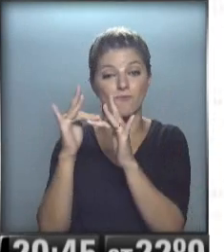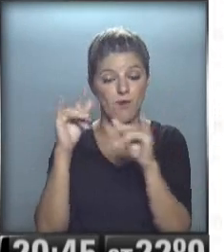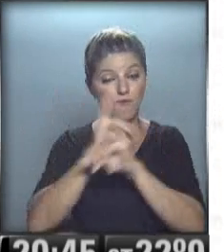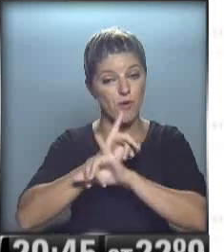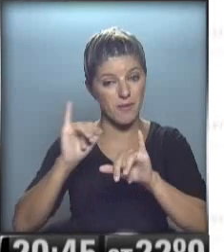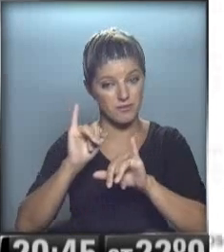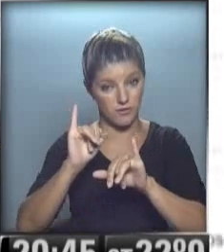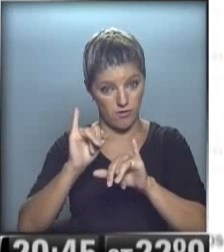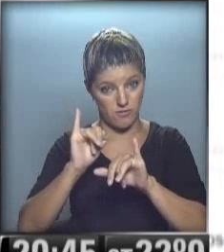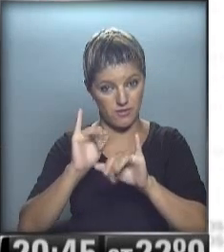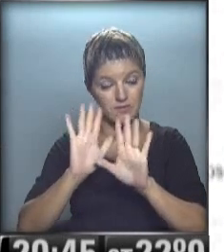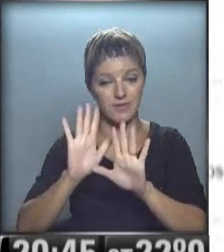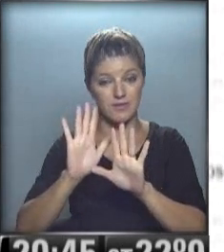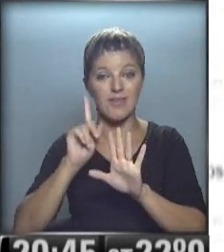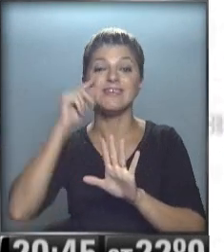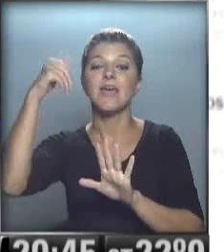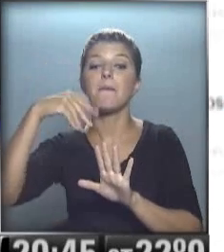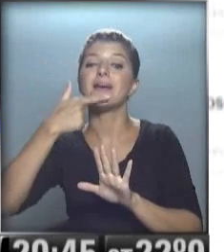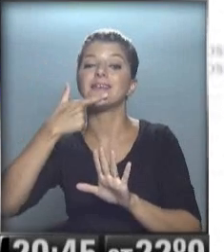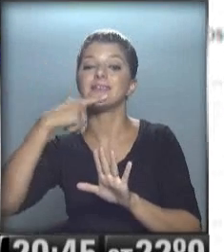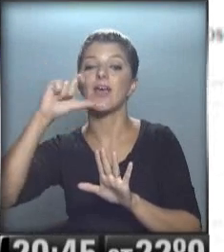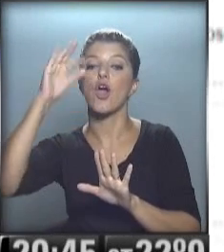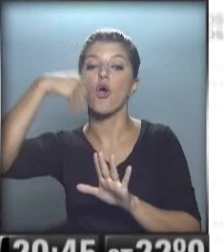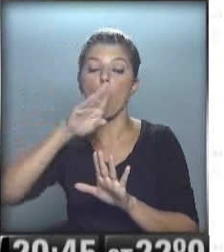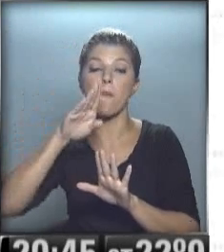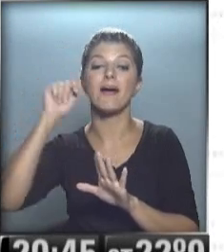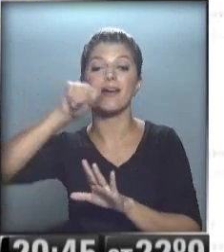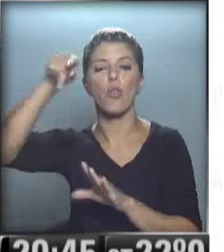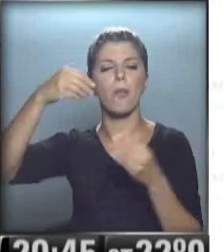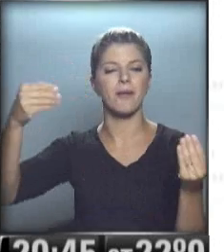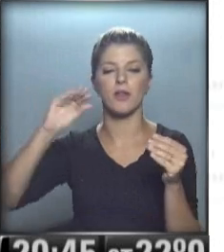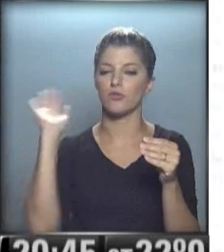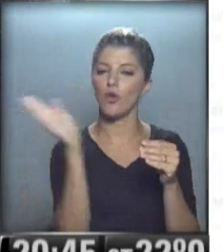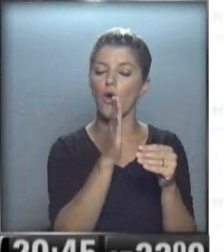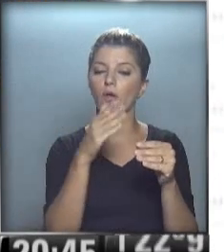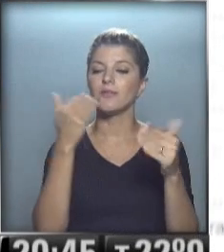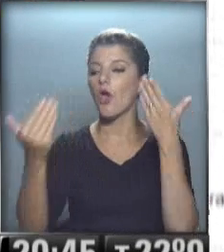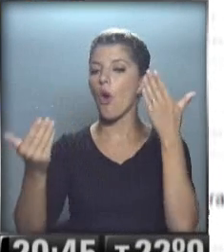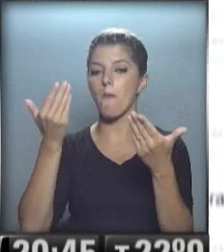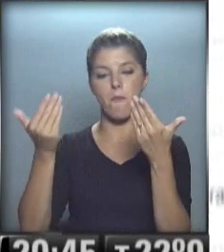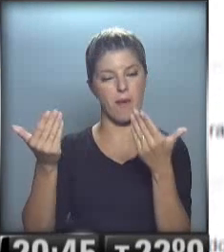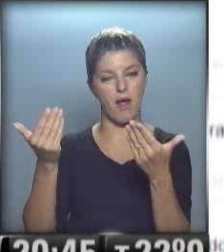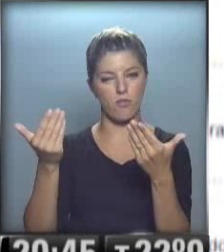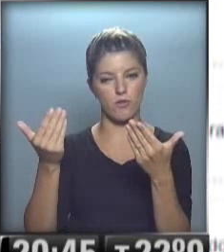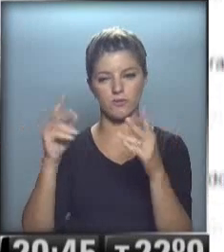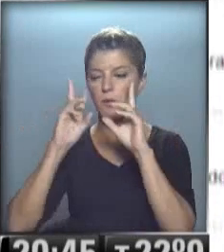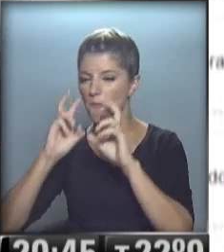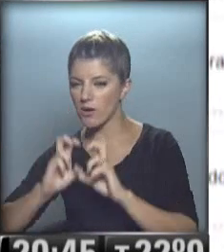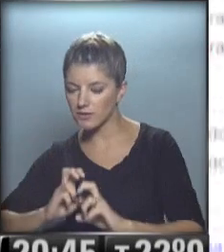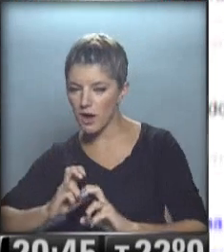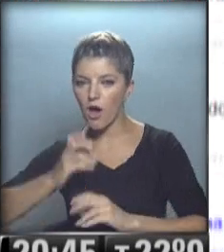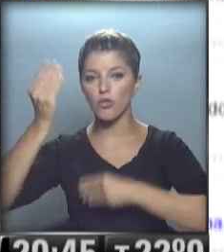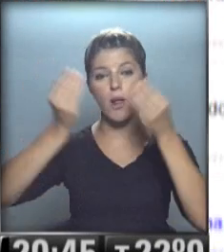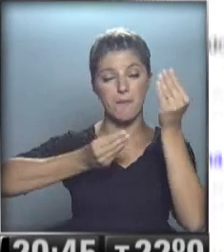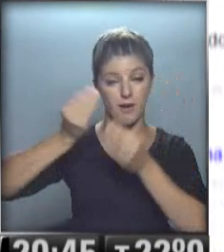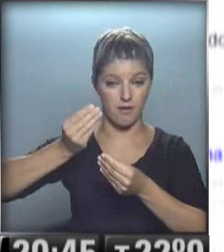Corp que basa todo esto según la compañía que trabaja en todo lo que es